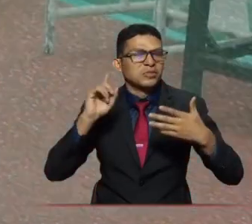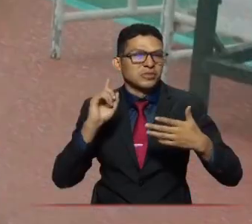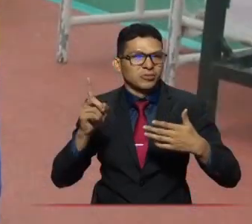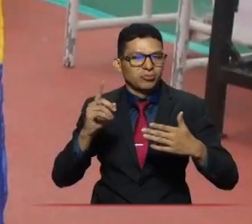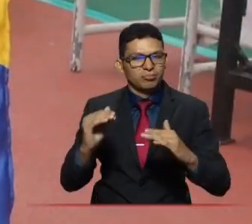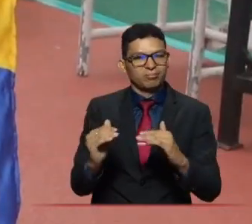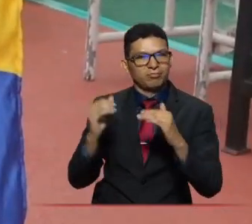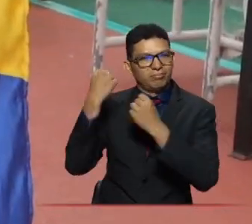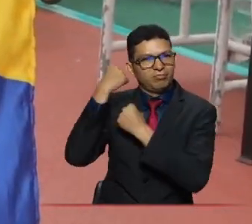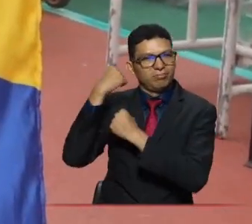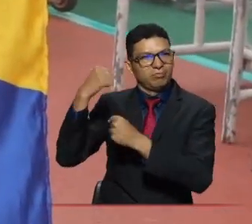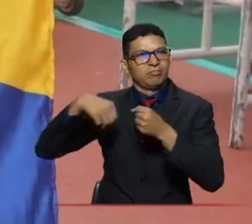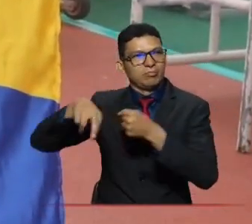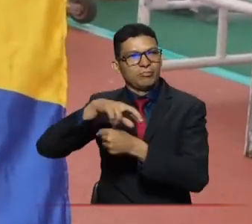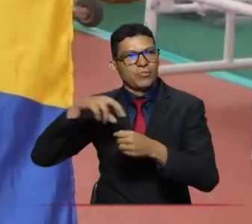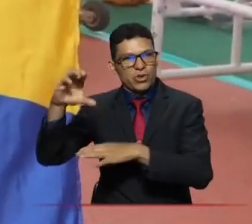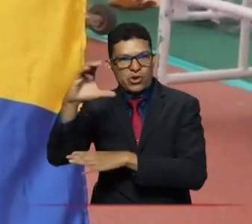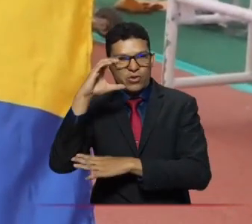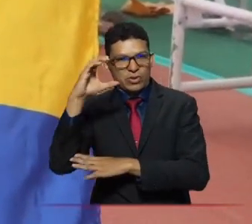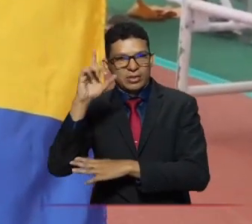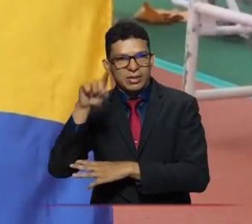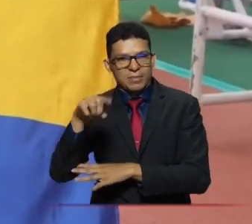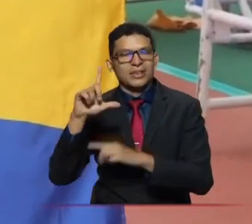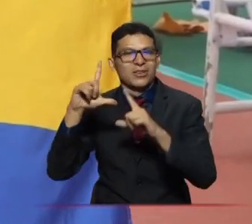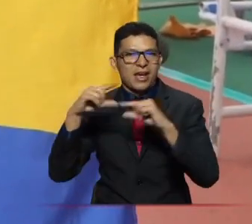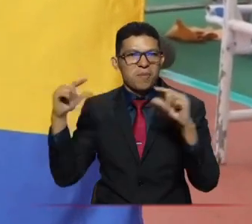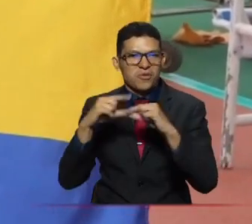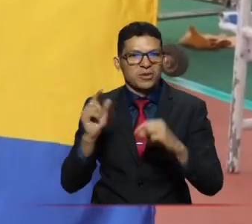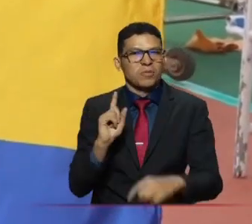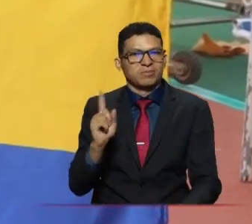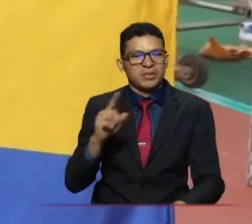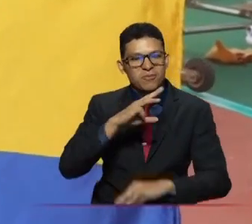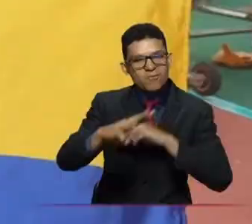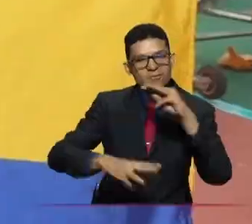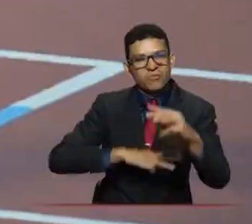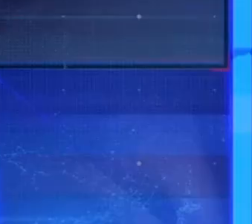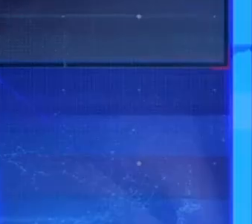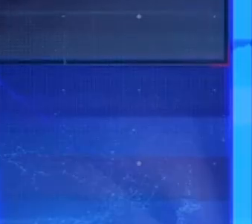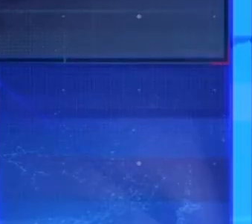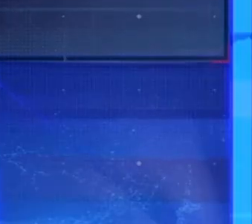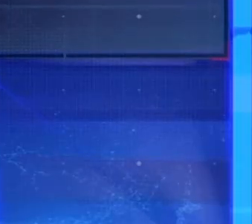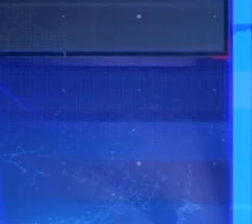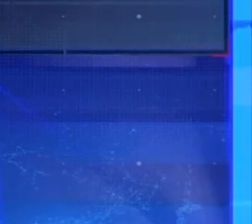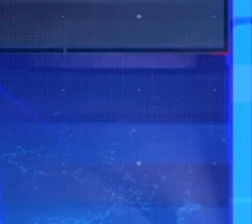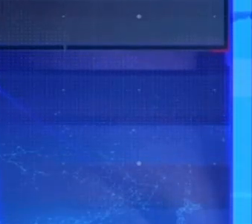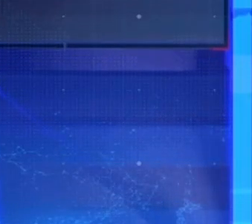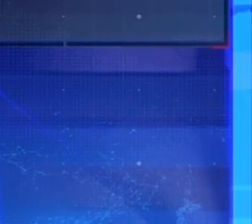sino el país. En Kobe, en Japón, en el Campeonato Mundial de Paraatletismo.